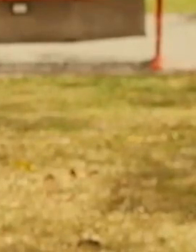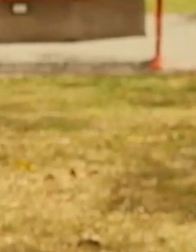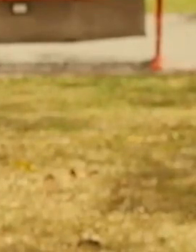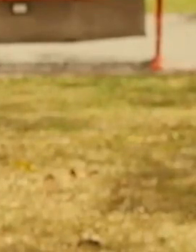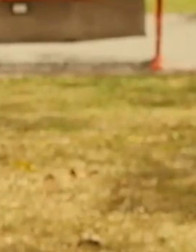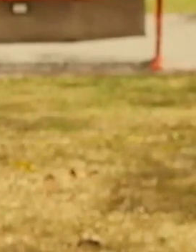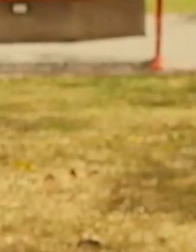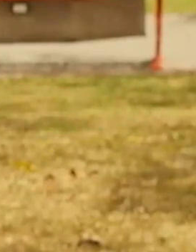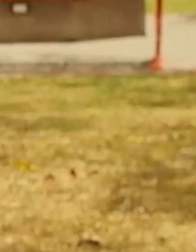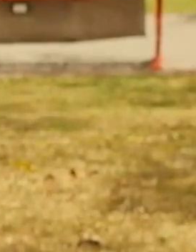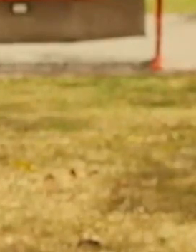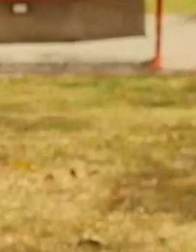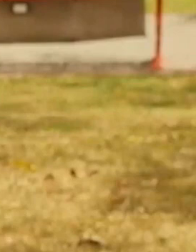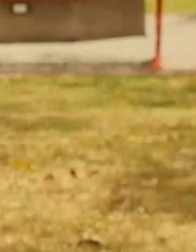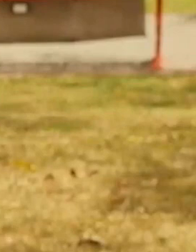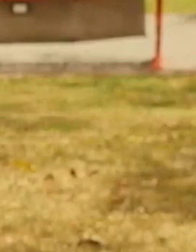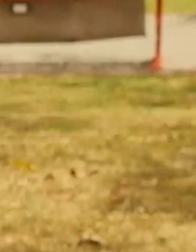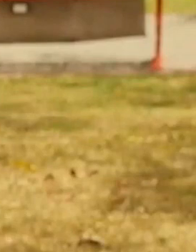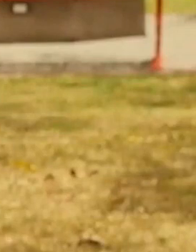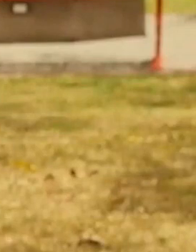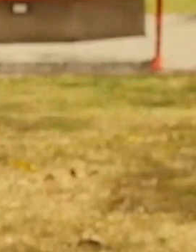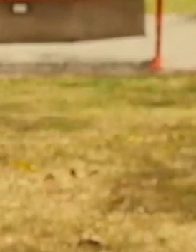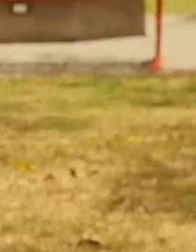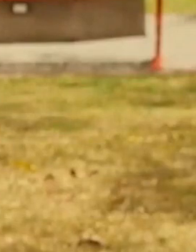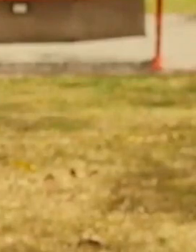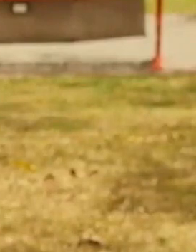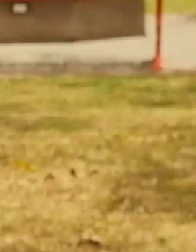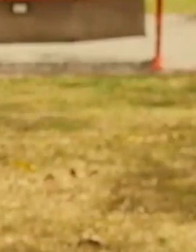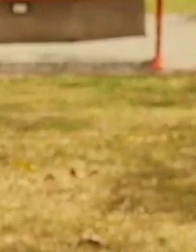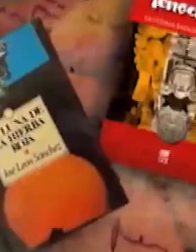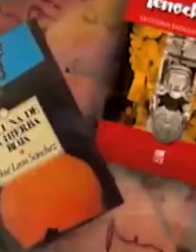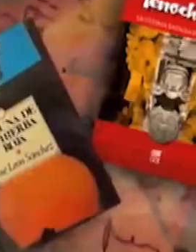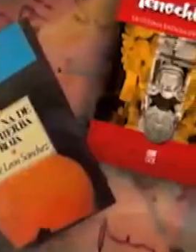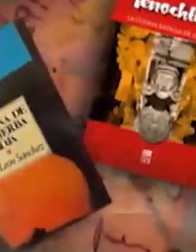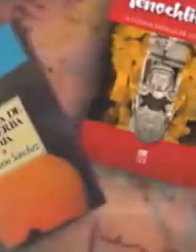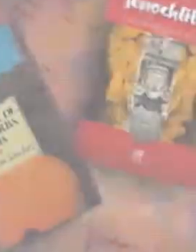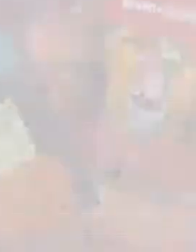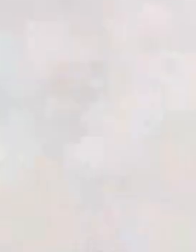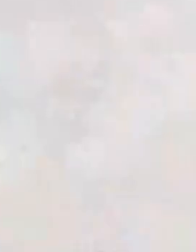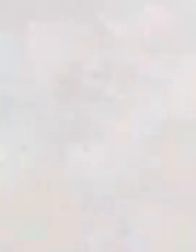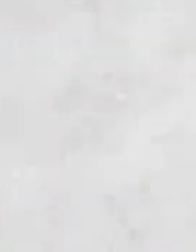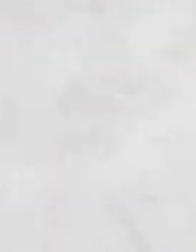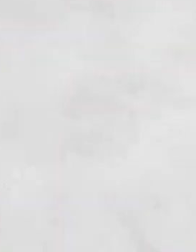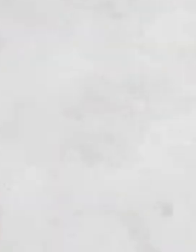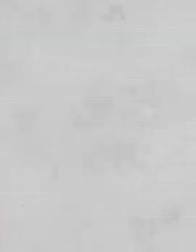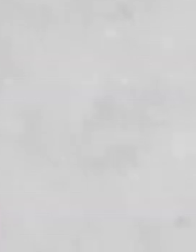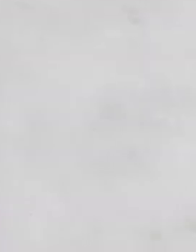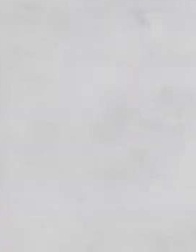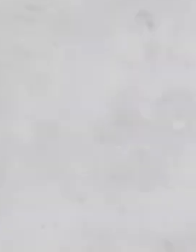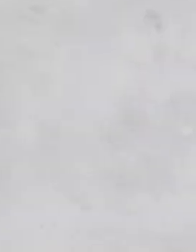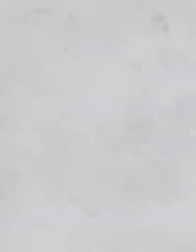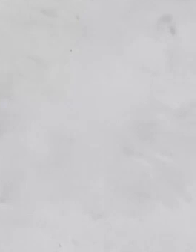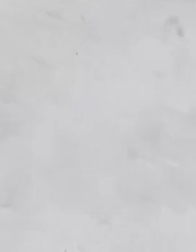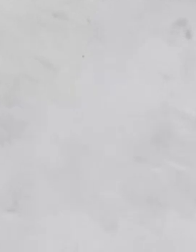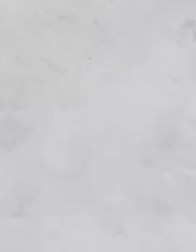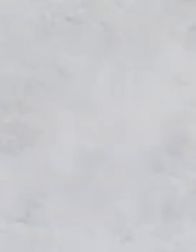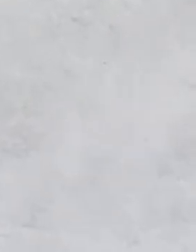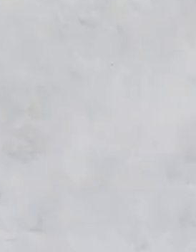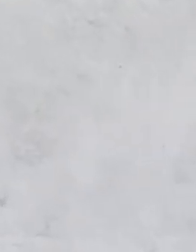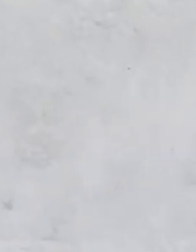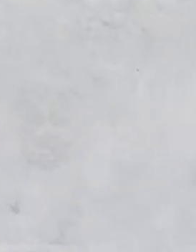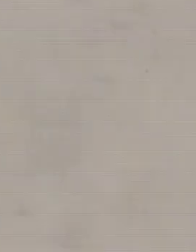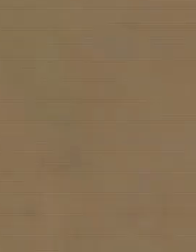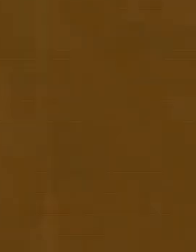causa no fue posible en Costa Rica hasta que yo escribí Tortura y Crimen de Colima. Campauge, cuando el mar se convirtió